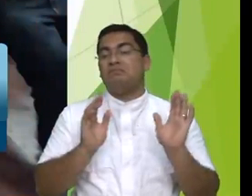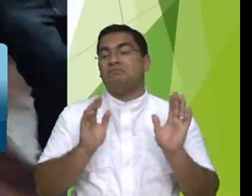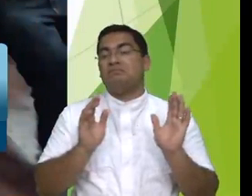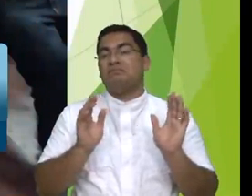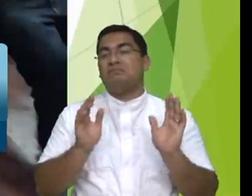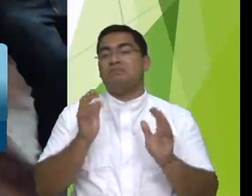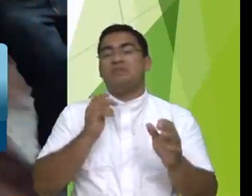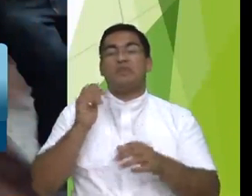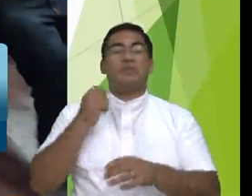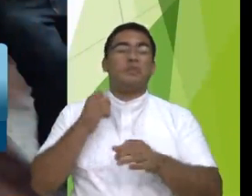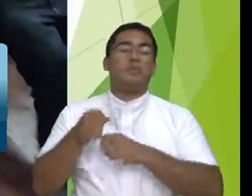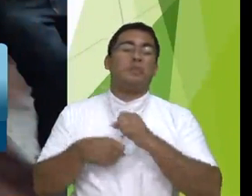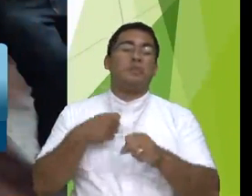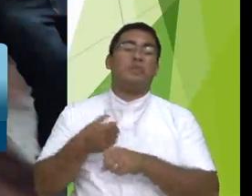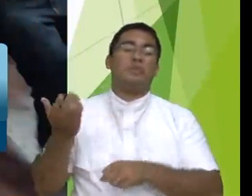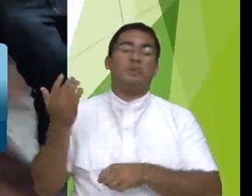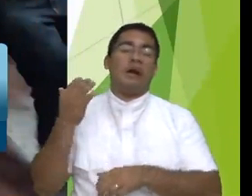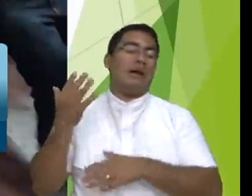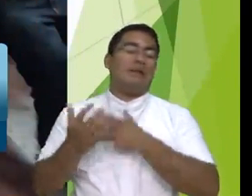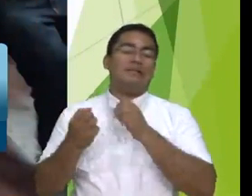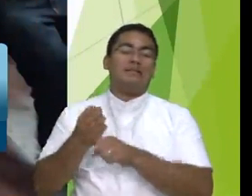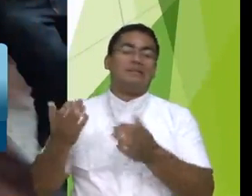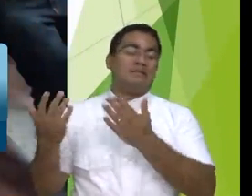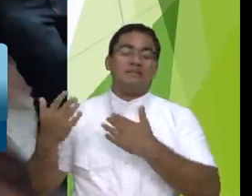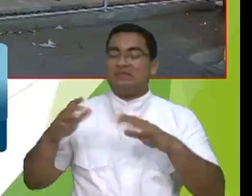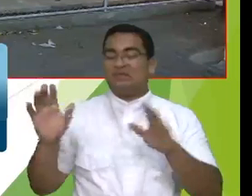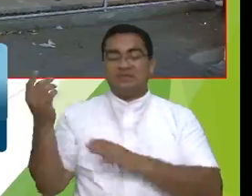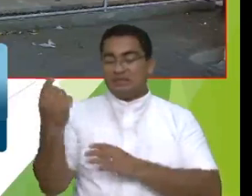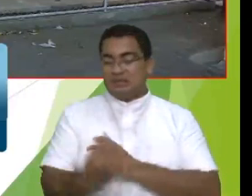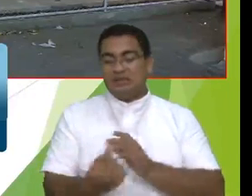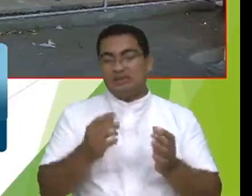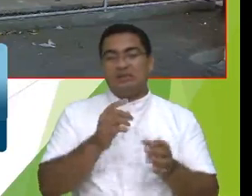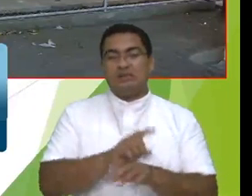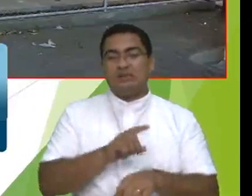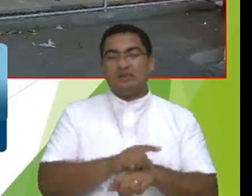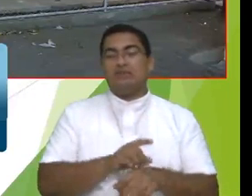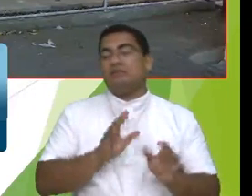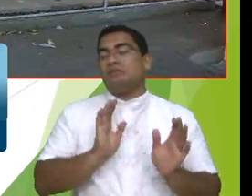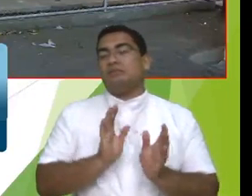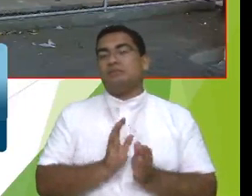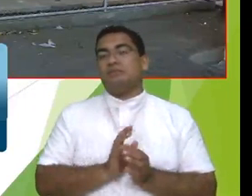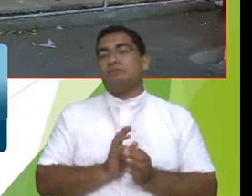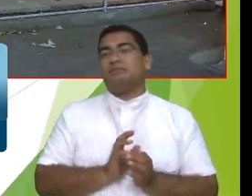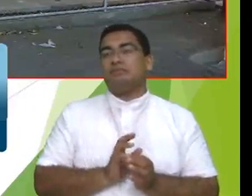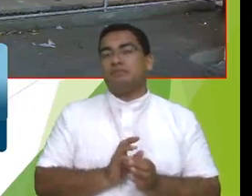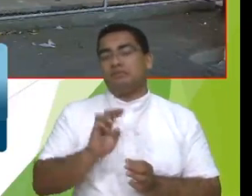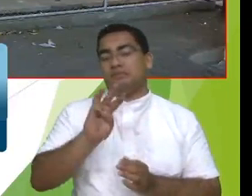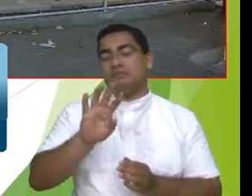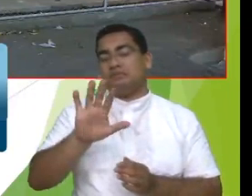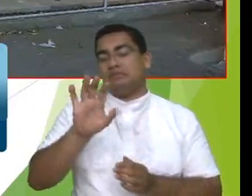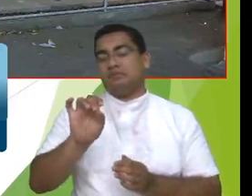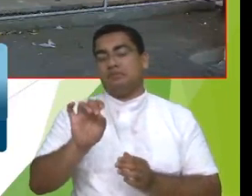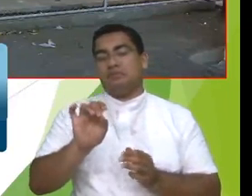o no, tienen años, más de 5 años de no asistir a la consulta, entonces los pasamos a la parte de inactivo. Tenemos 350